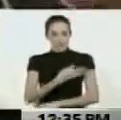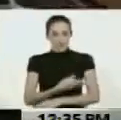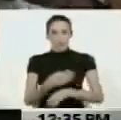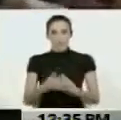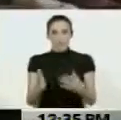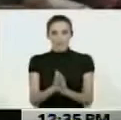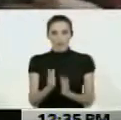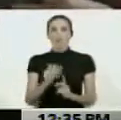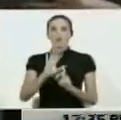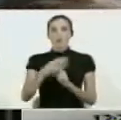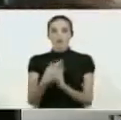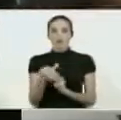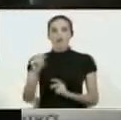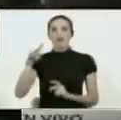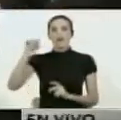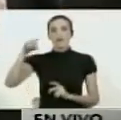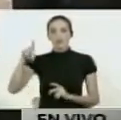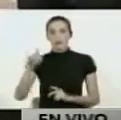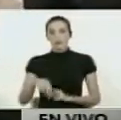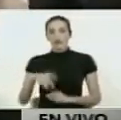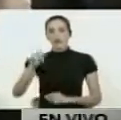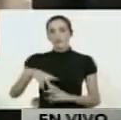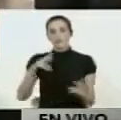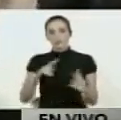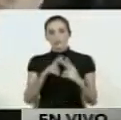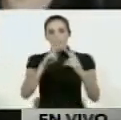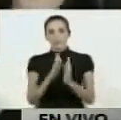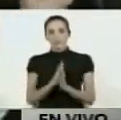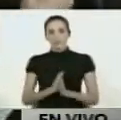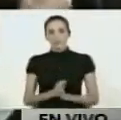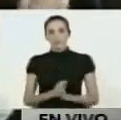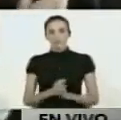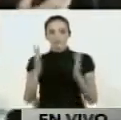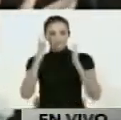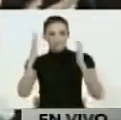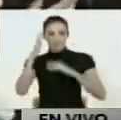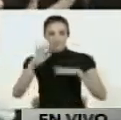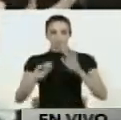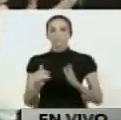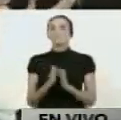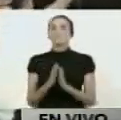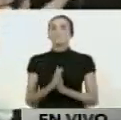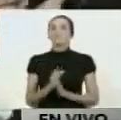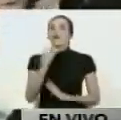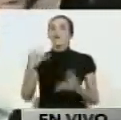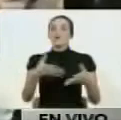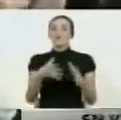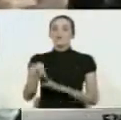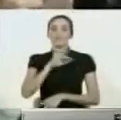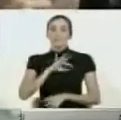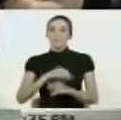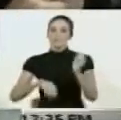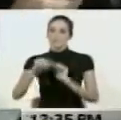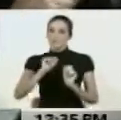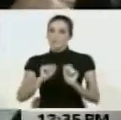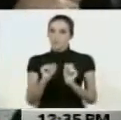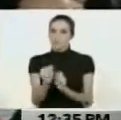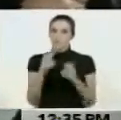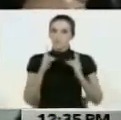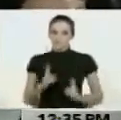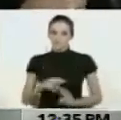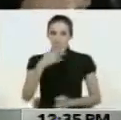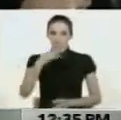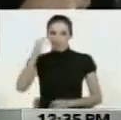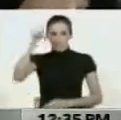Cultura, Adán Chávez, en este 15º encuentro de intelectuales, artistas y movimientos sociales en defensa de la humanidad. Esta tarde